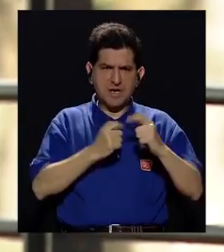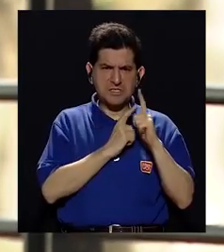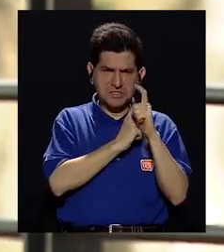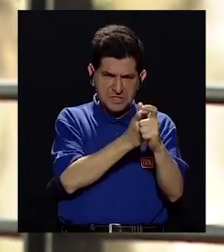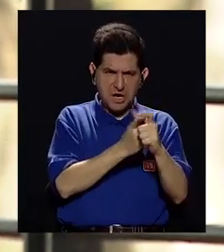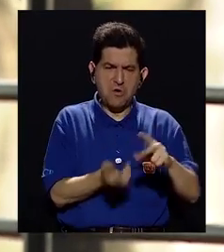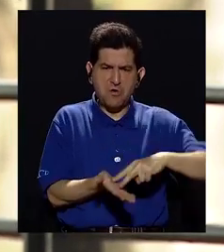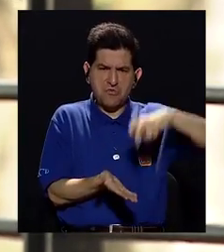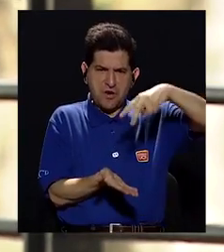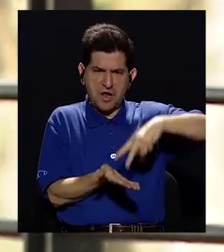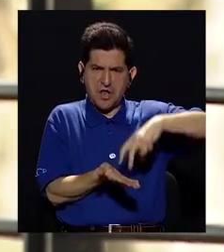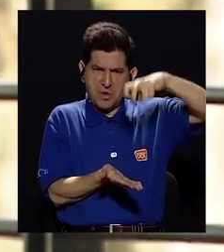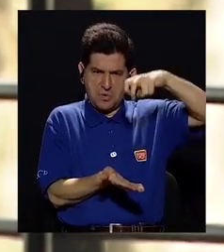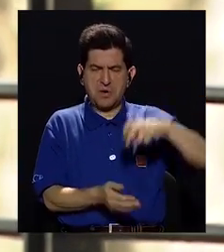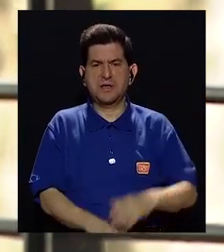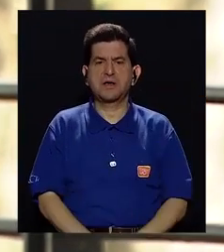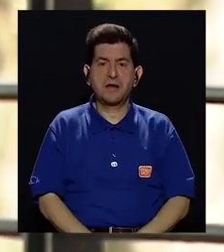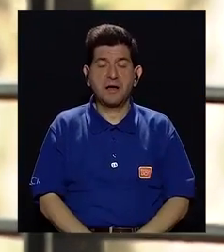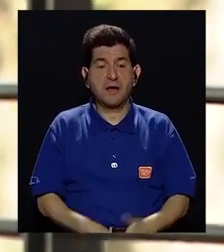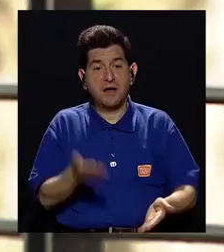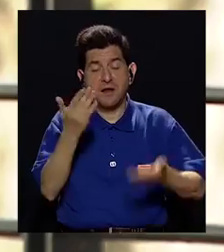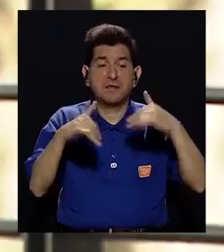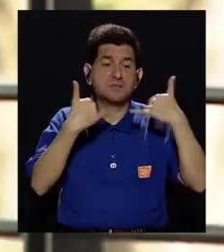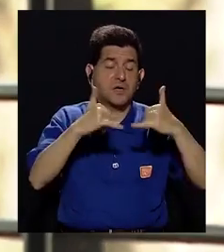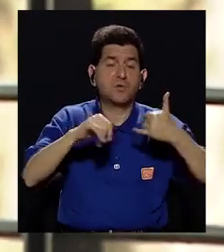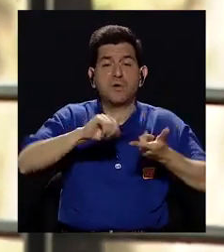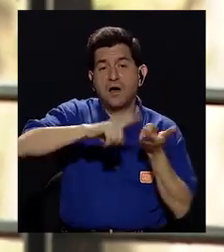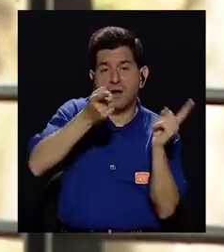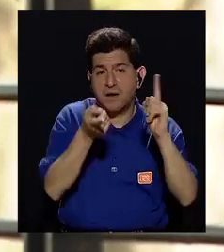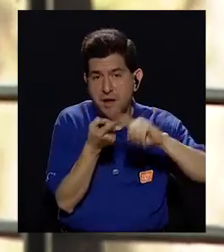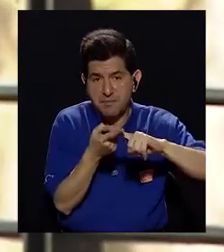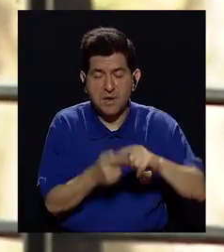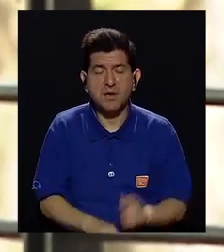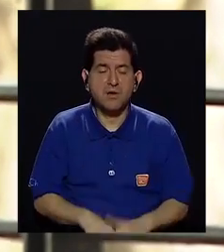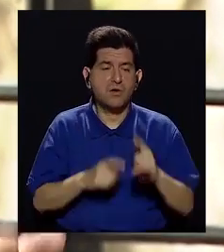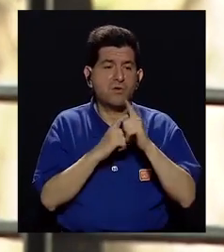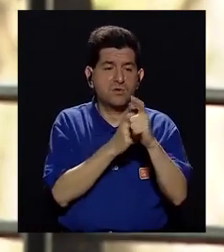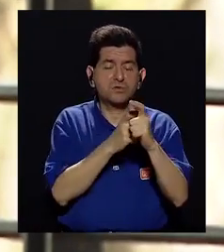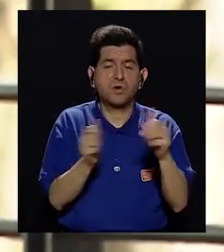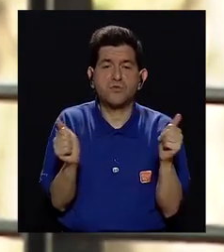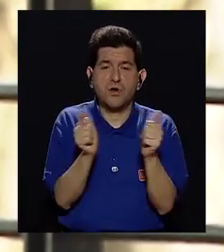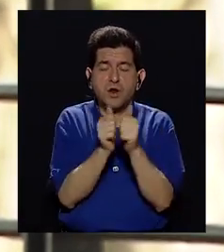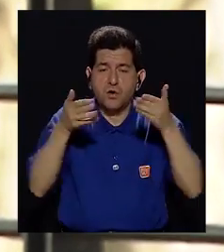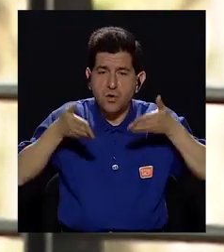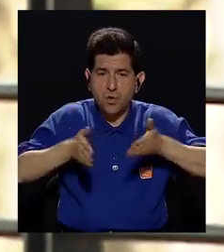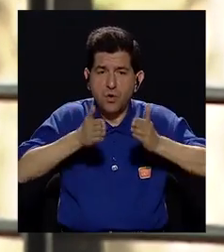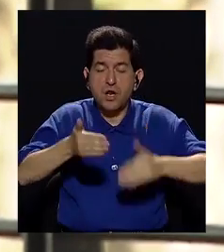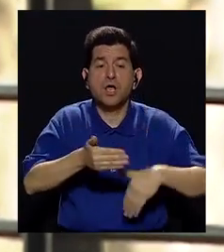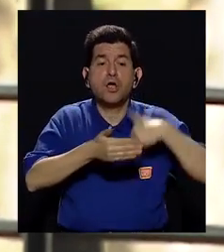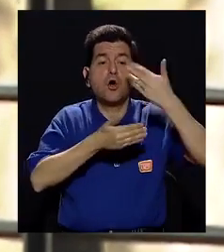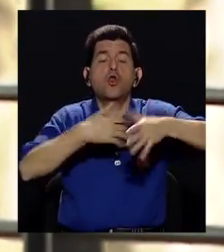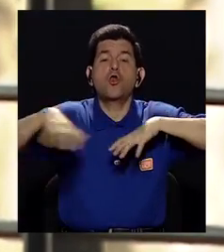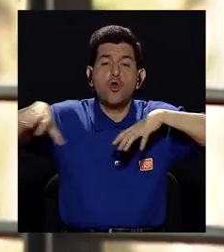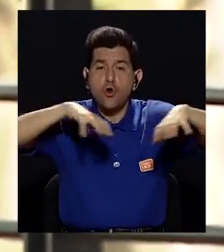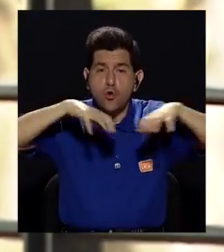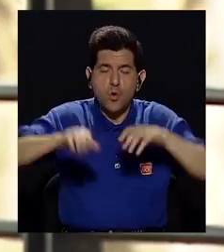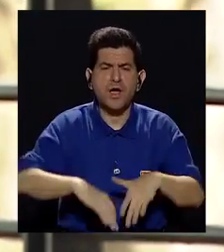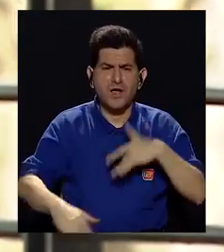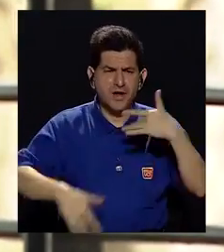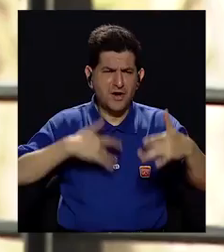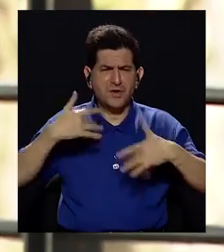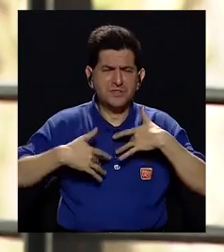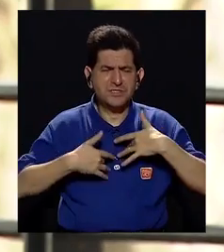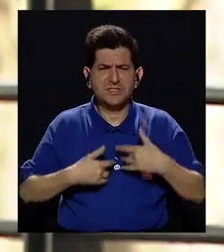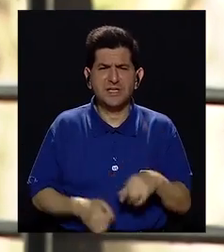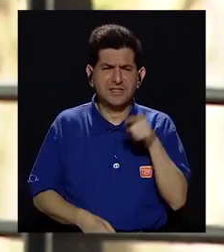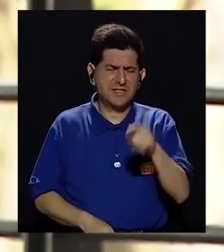como correr, brincar, entonces decir a jugar con los amigos o correr detrás de su hijo, después de la actividad